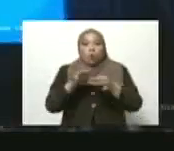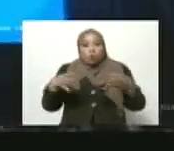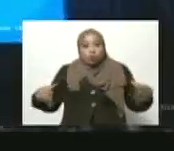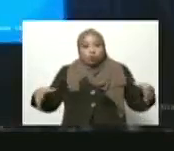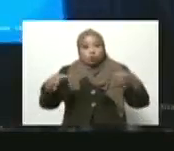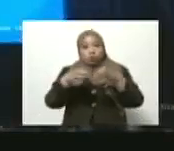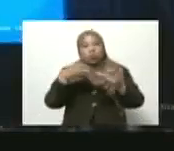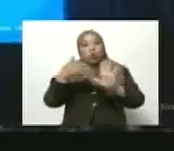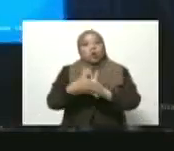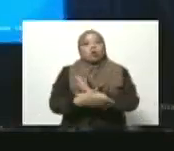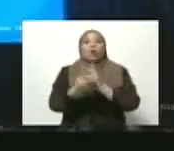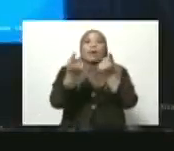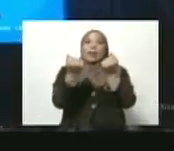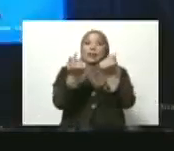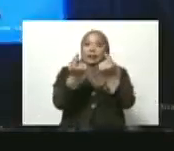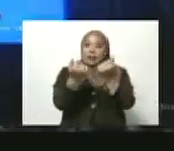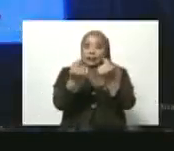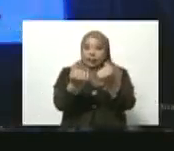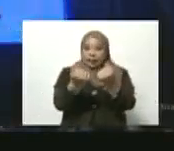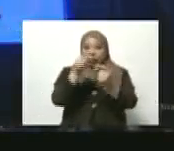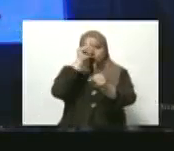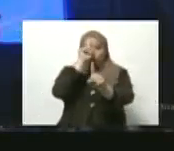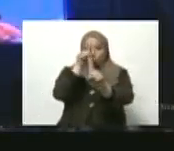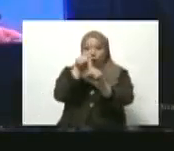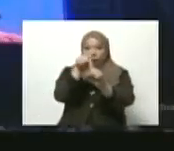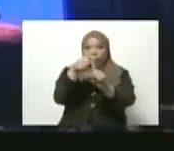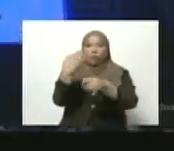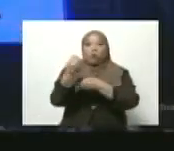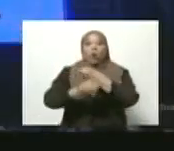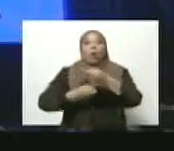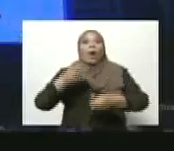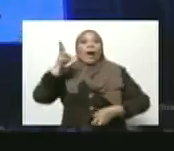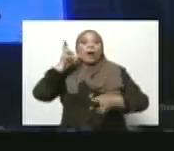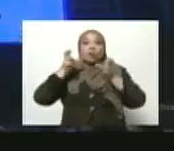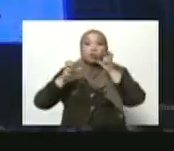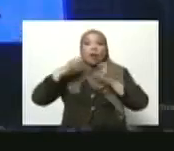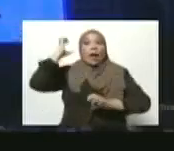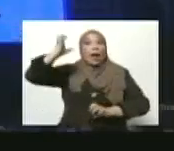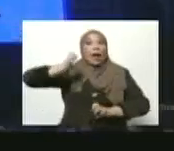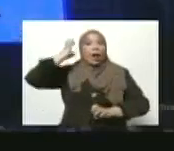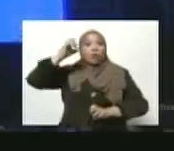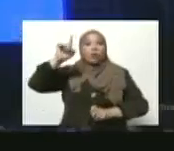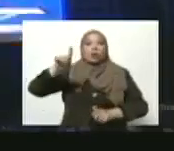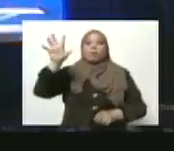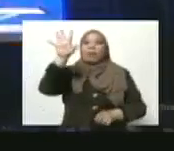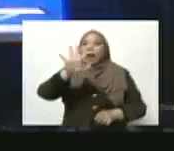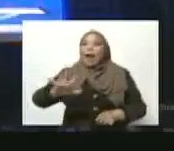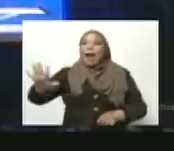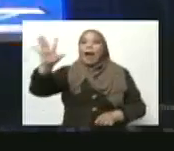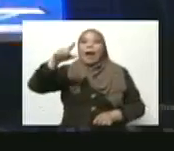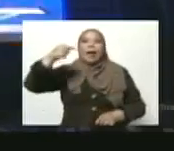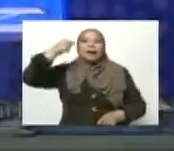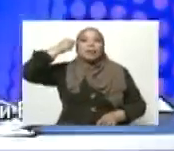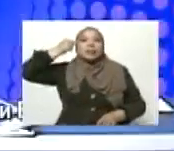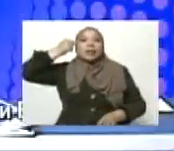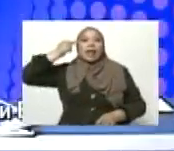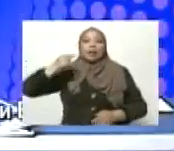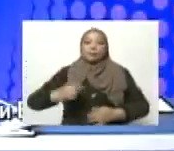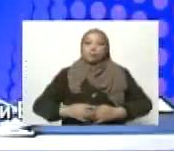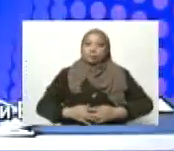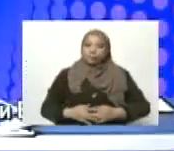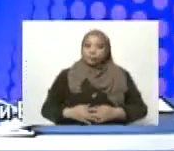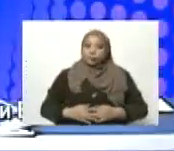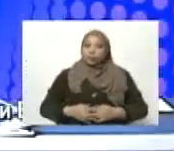en materia económica euroasiática escuchamos lo que dijo la vicepresidenta ejecutiva de la república díaz